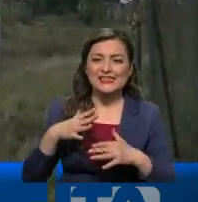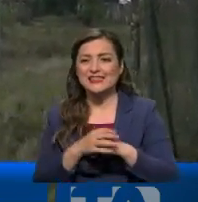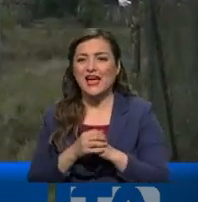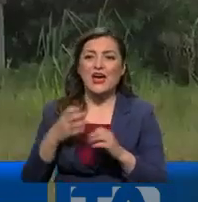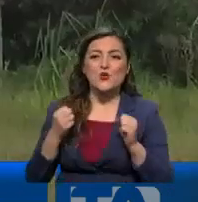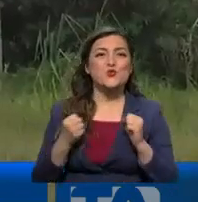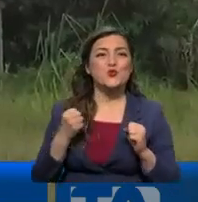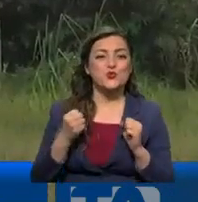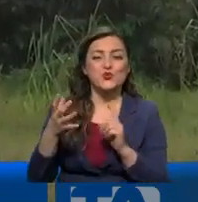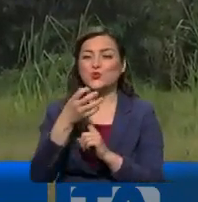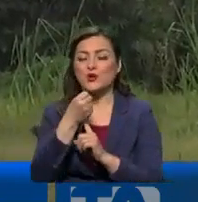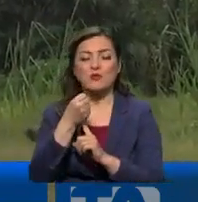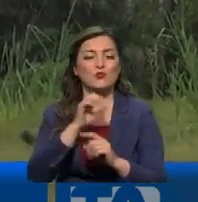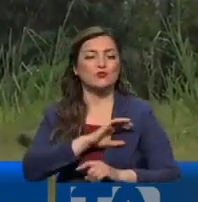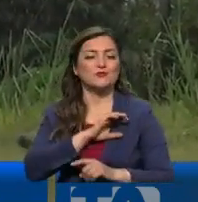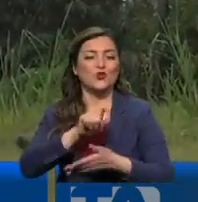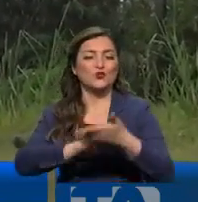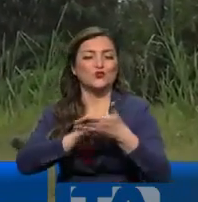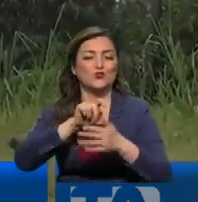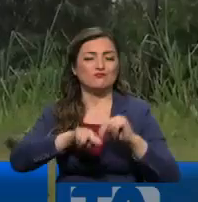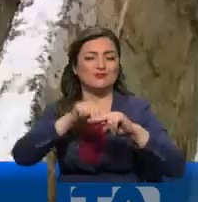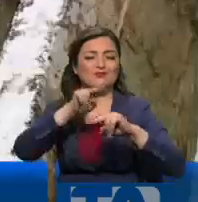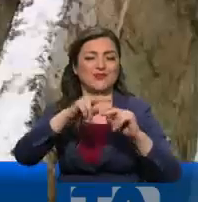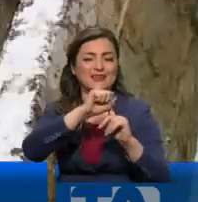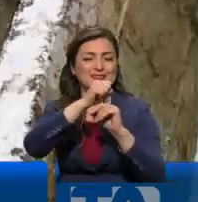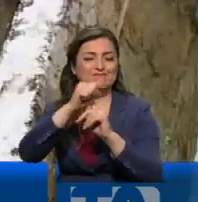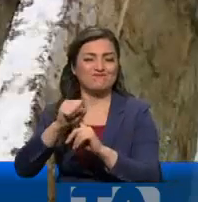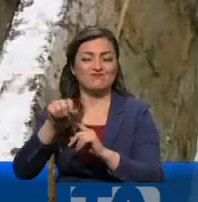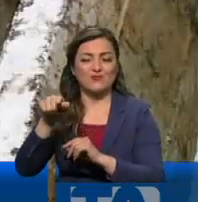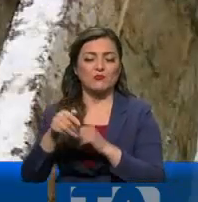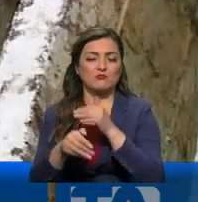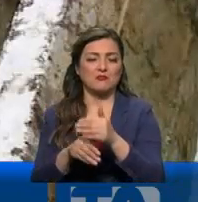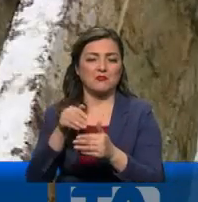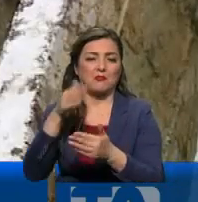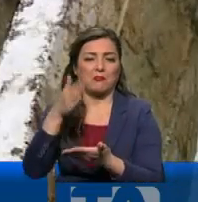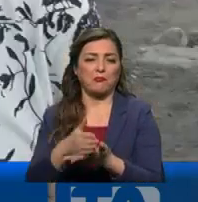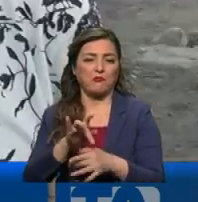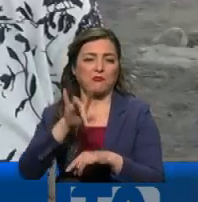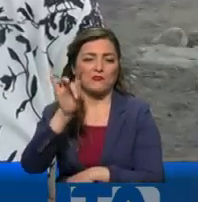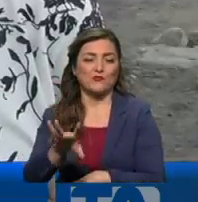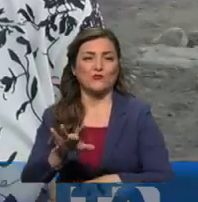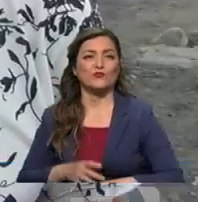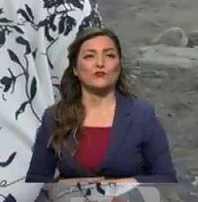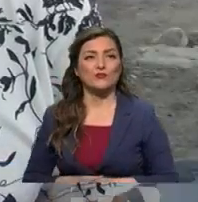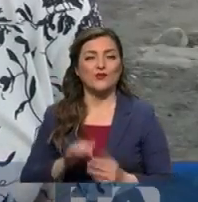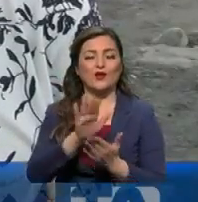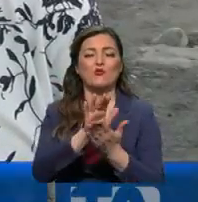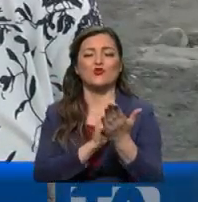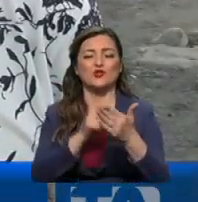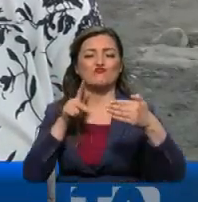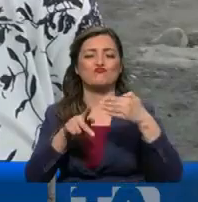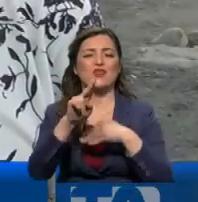la municipalidad del cantón contrató la construcción del sistema, pero esta obra ha quedado en el abandono. El proyecto tenía que entregarlo en